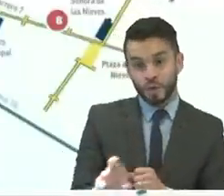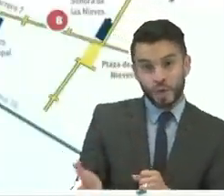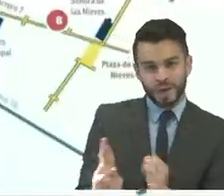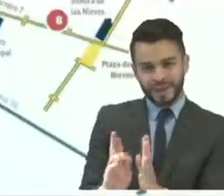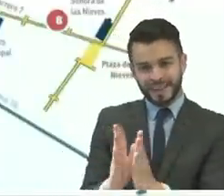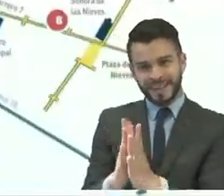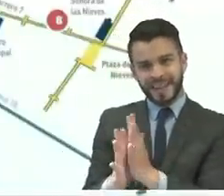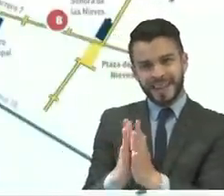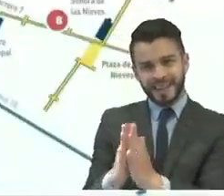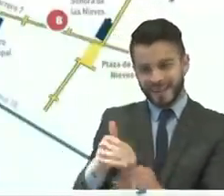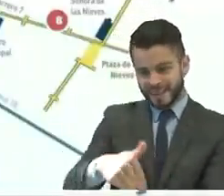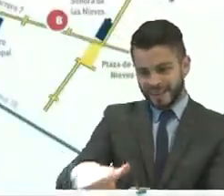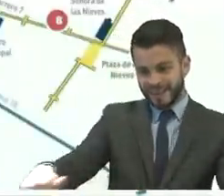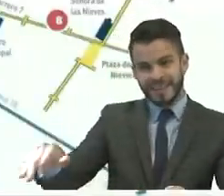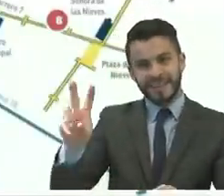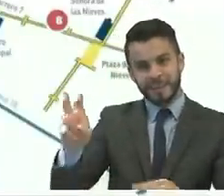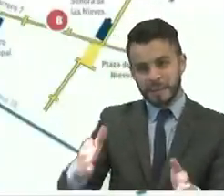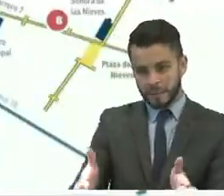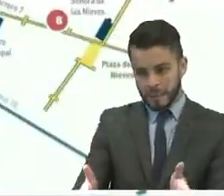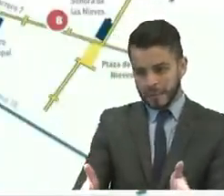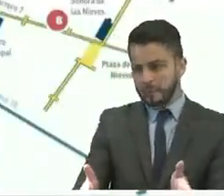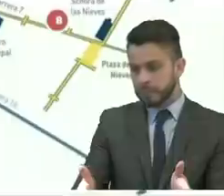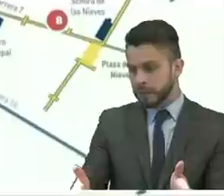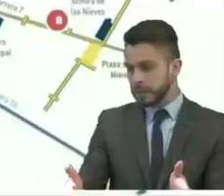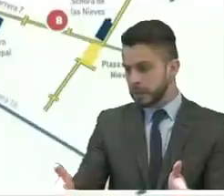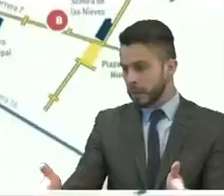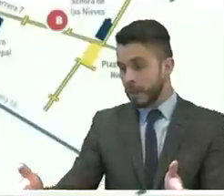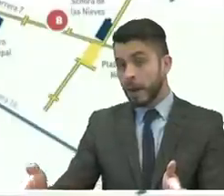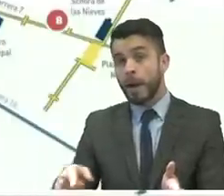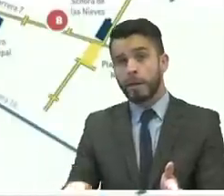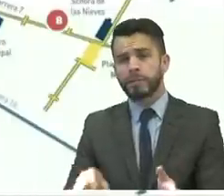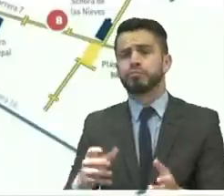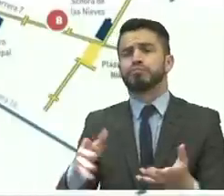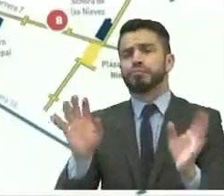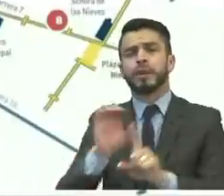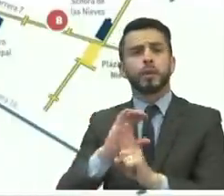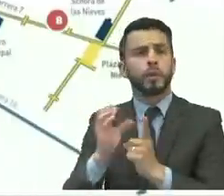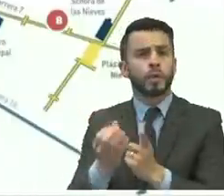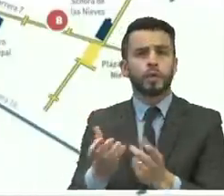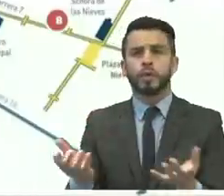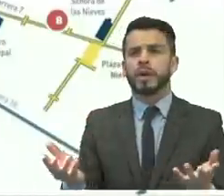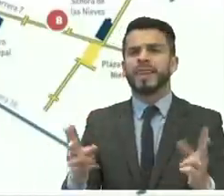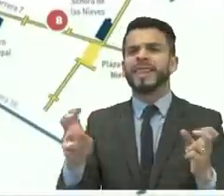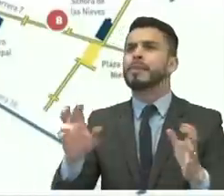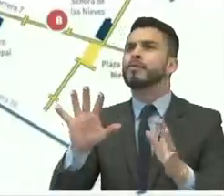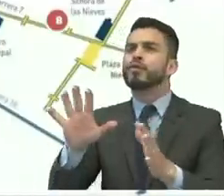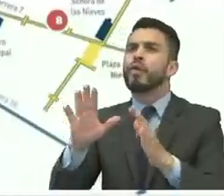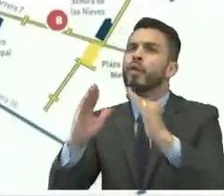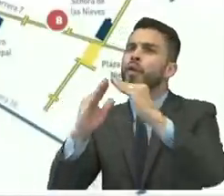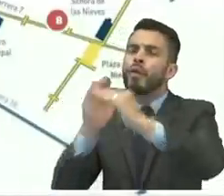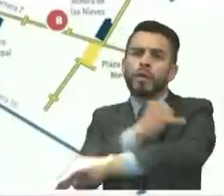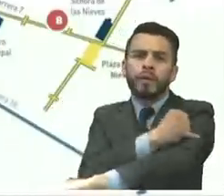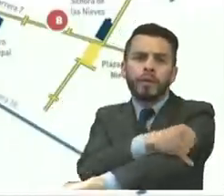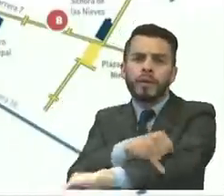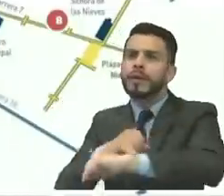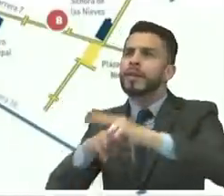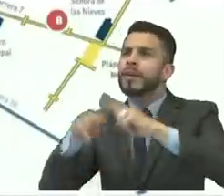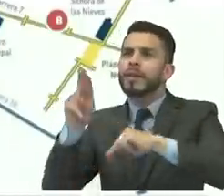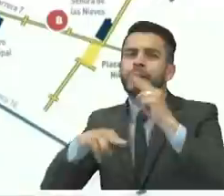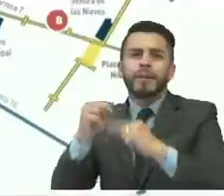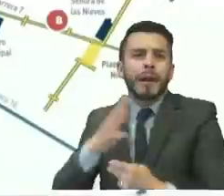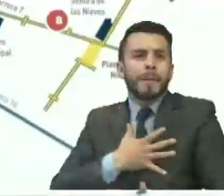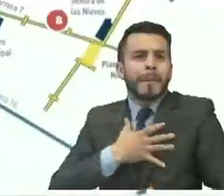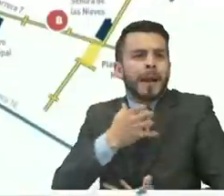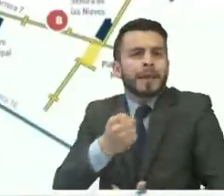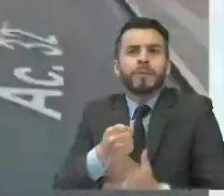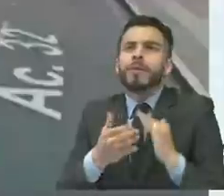centro histórico, donde la oferta cultural y patrimonial es muy presente y ya existe una red de